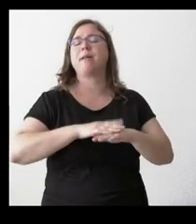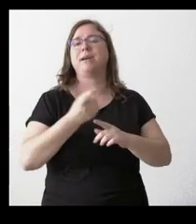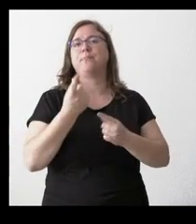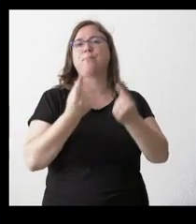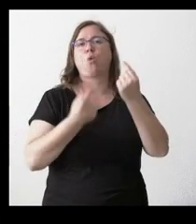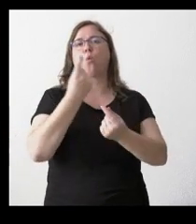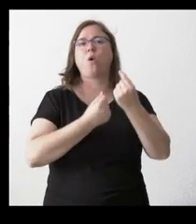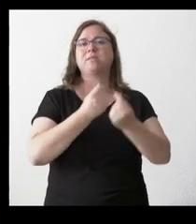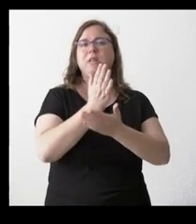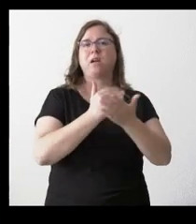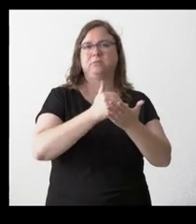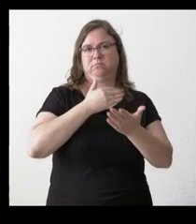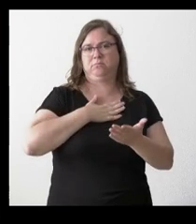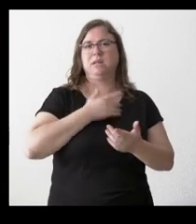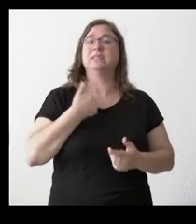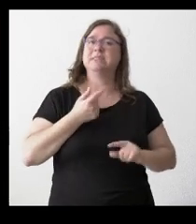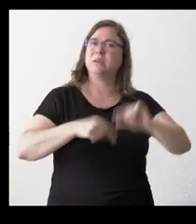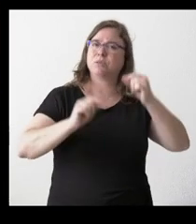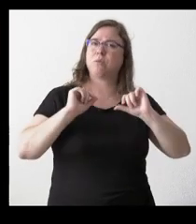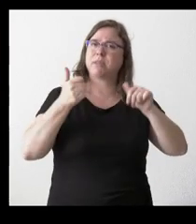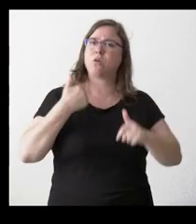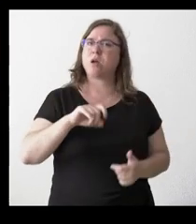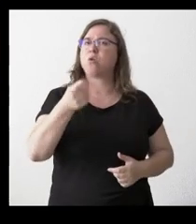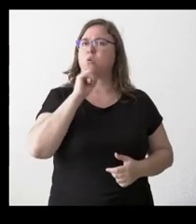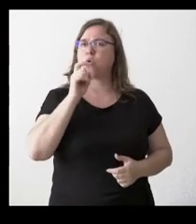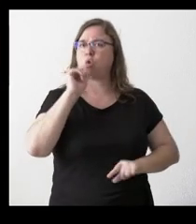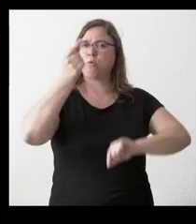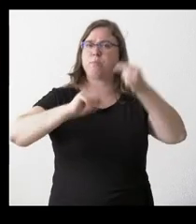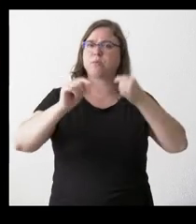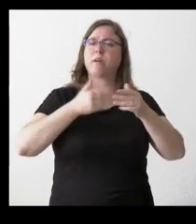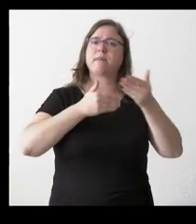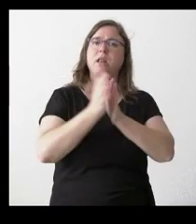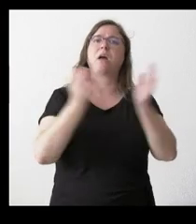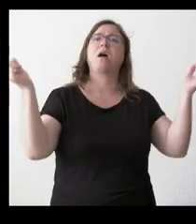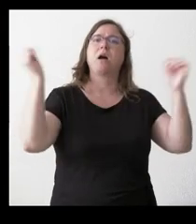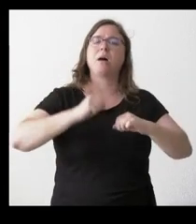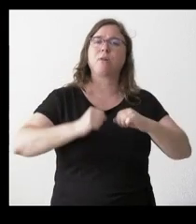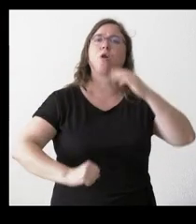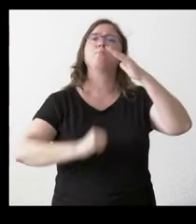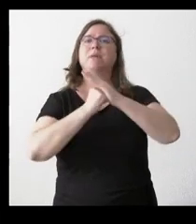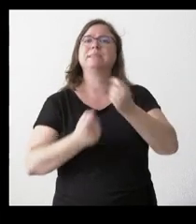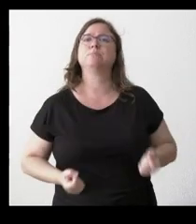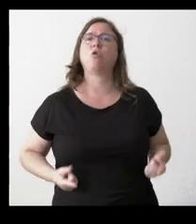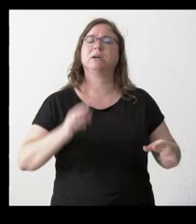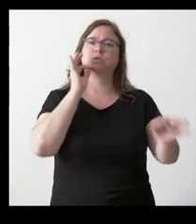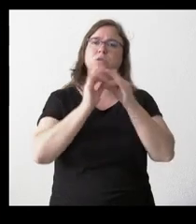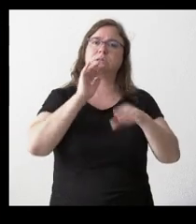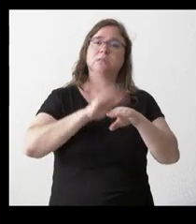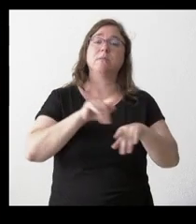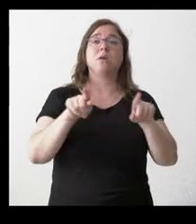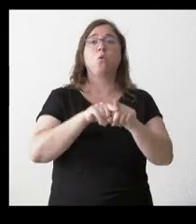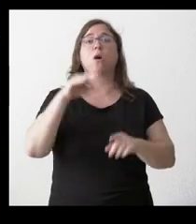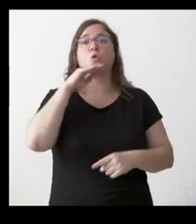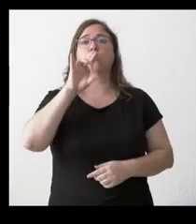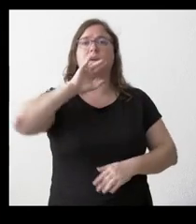que ya se había empezado la elaboración de los presupuestos. ¿Cómo va? Y si pretenden aprobar techo de gasto en septiembre y cumplir el 15 de octubre con unos